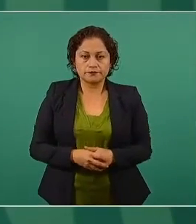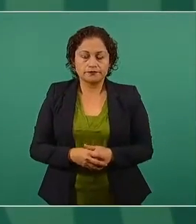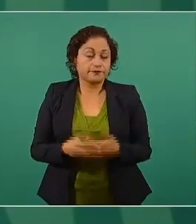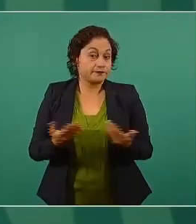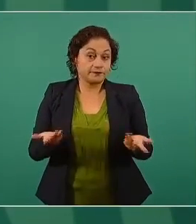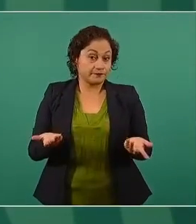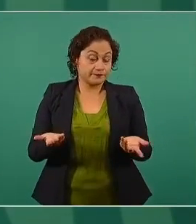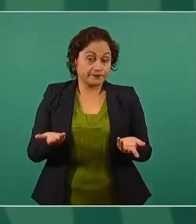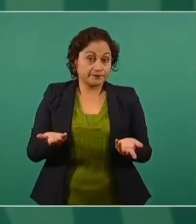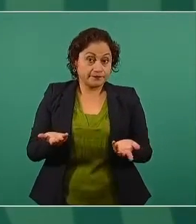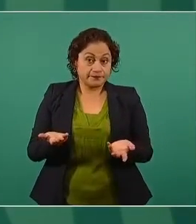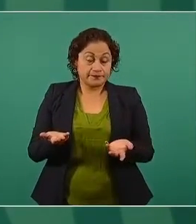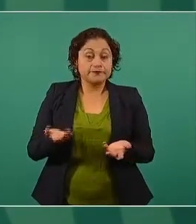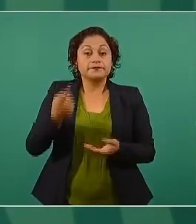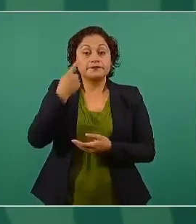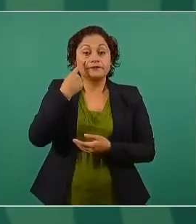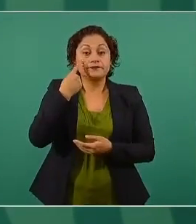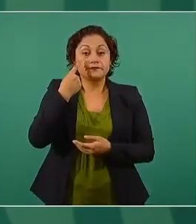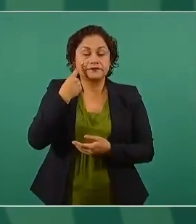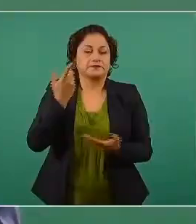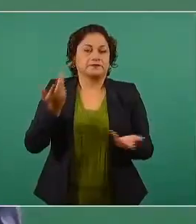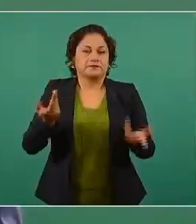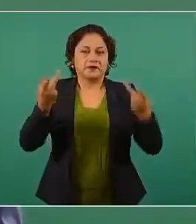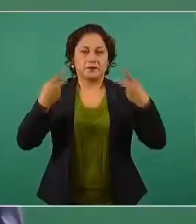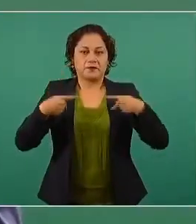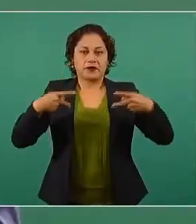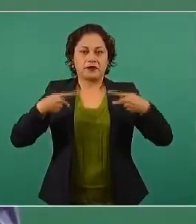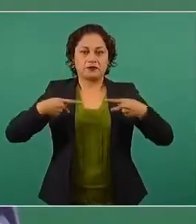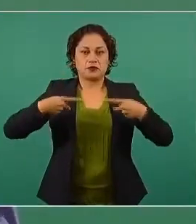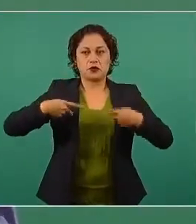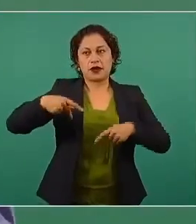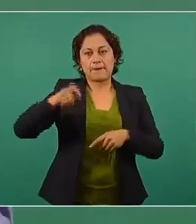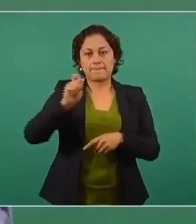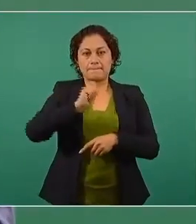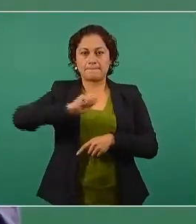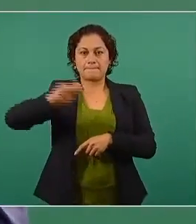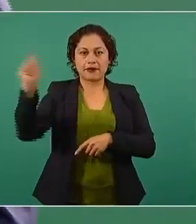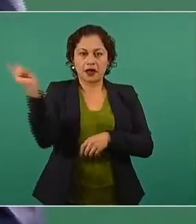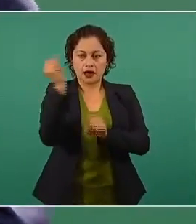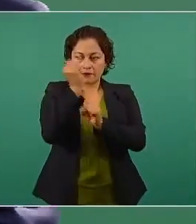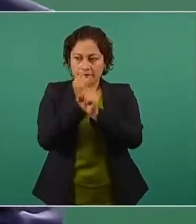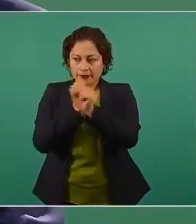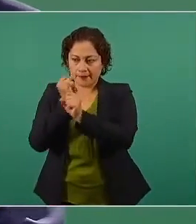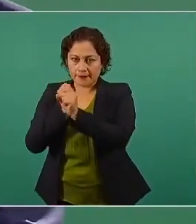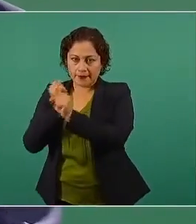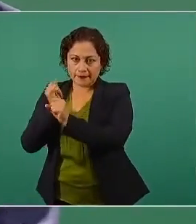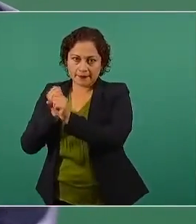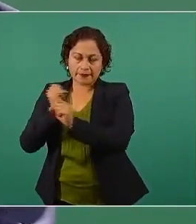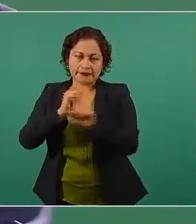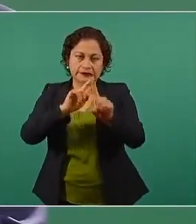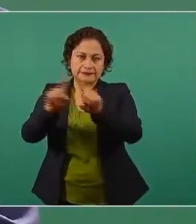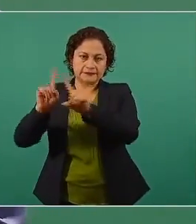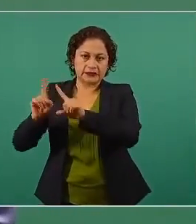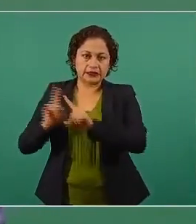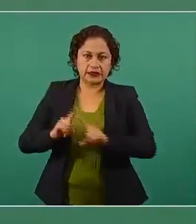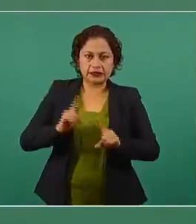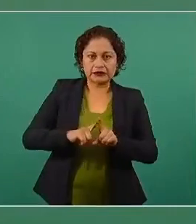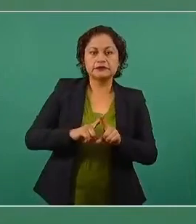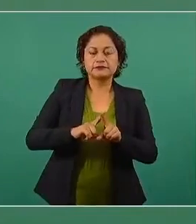Esto, los grandes estadistas que han gobernado Estados Unidos